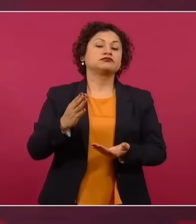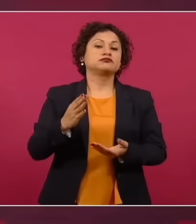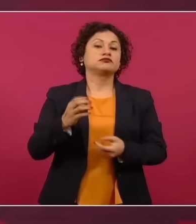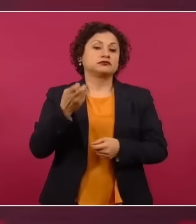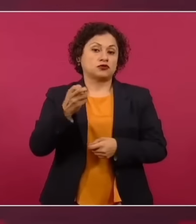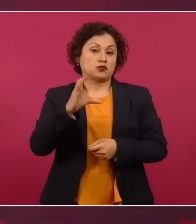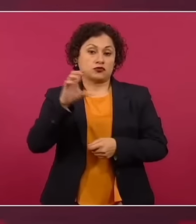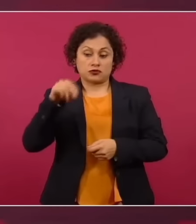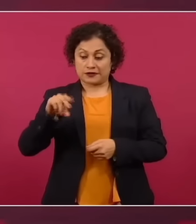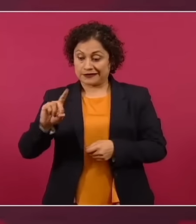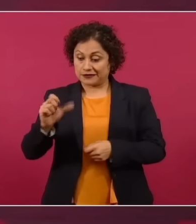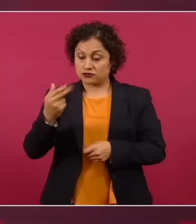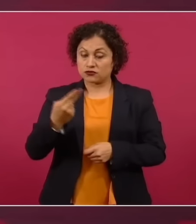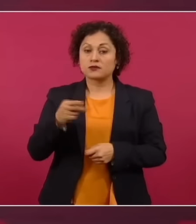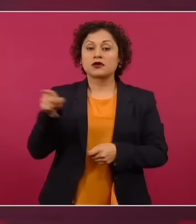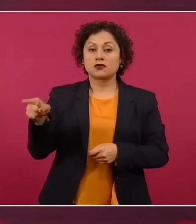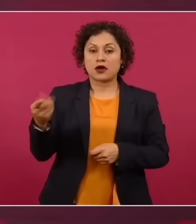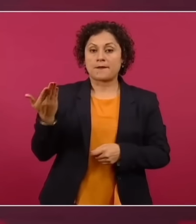bueno.